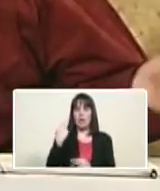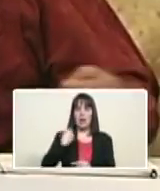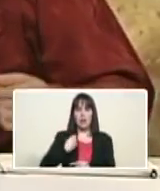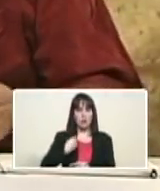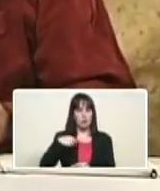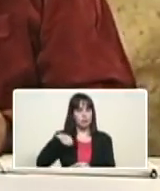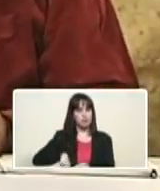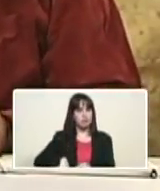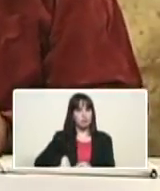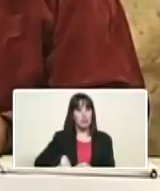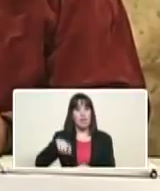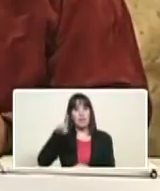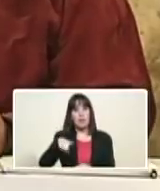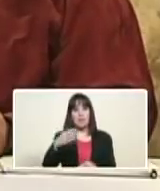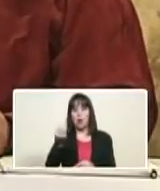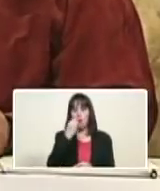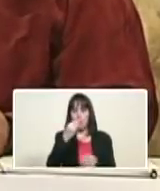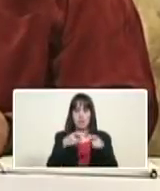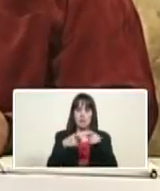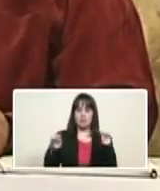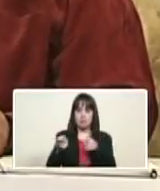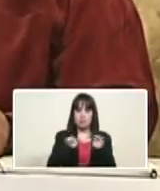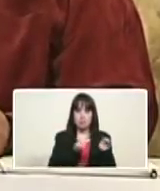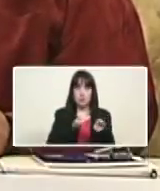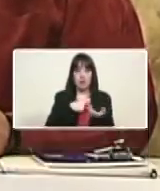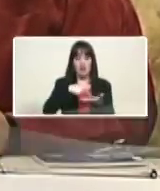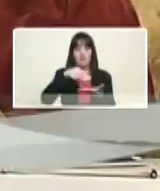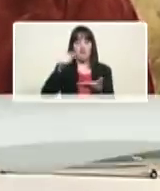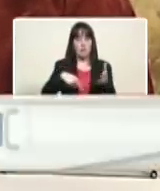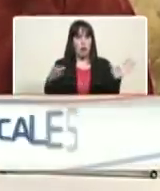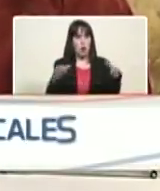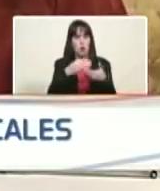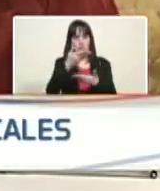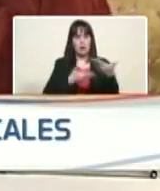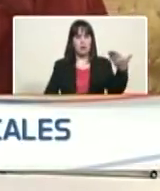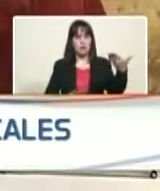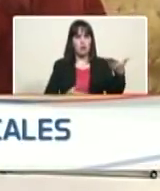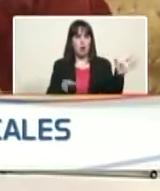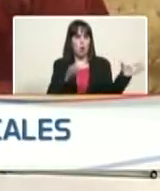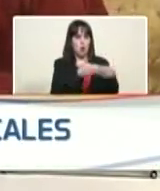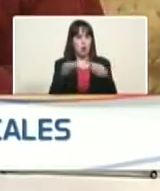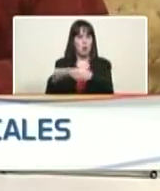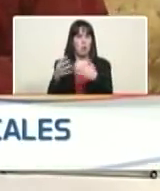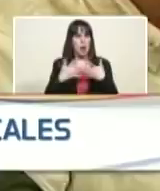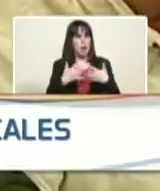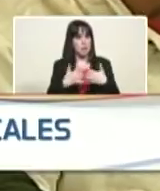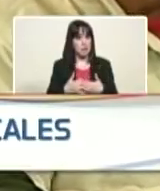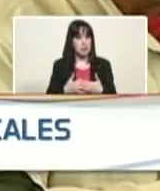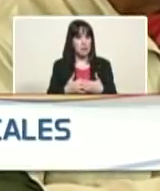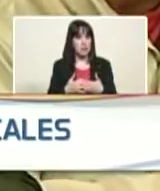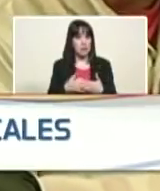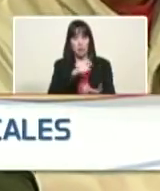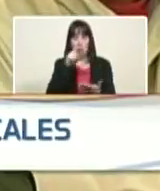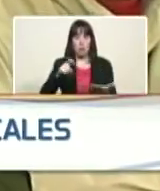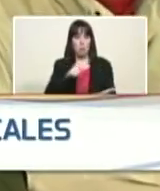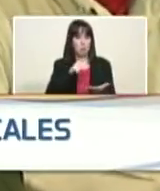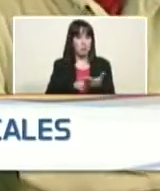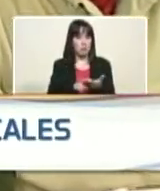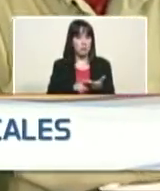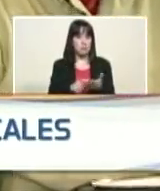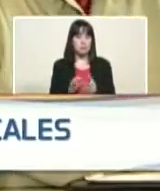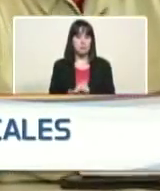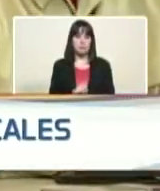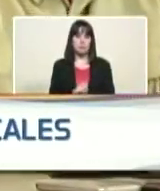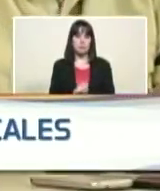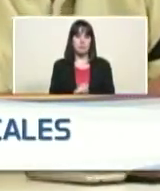aumento del Cestatic, firma de contratos colectivos que se correspondieron a la guerra económica. Contratos colectivos, bueno,